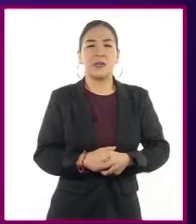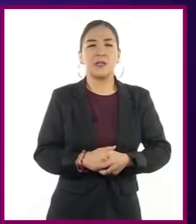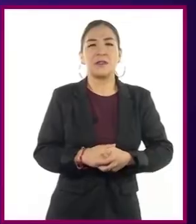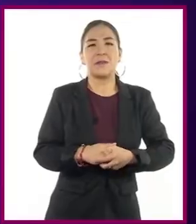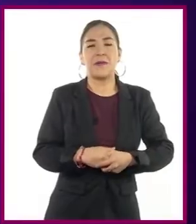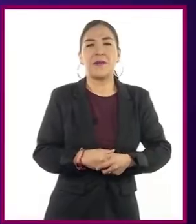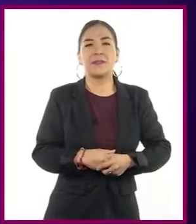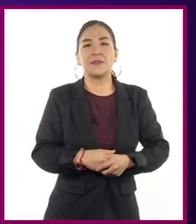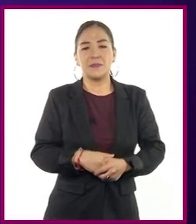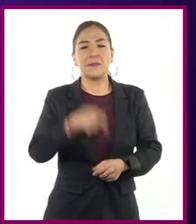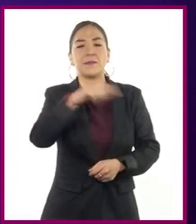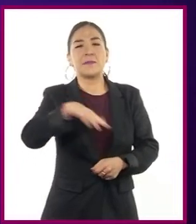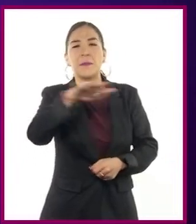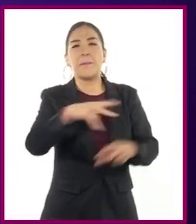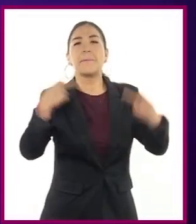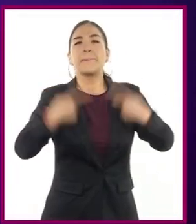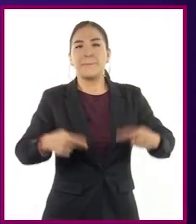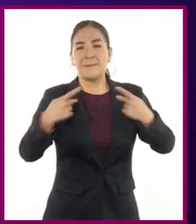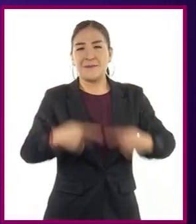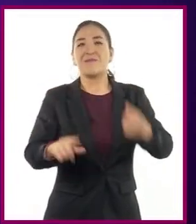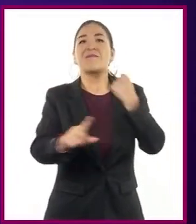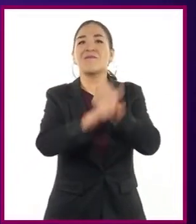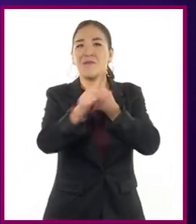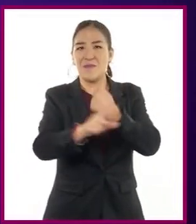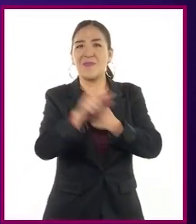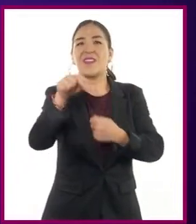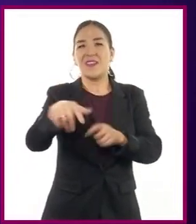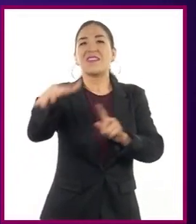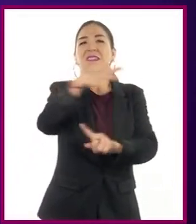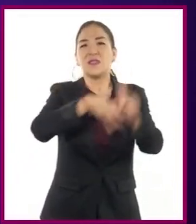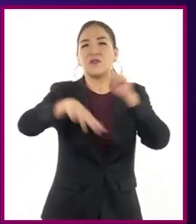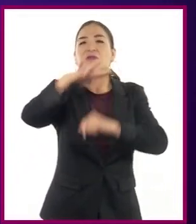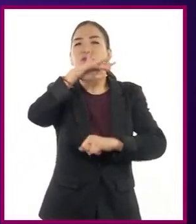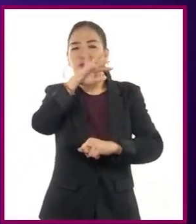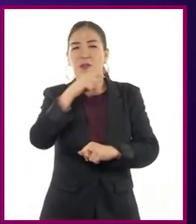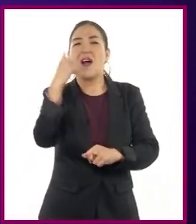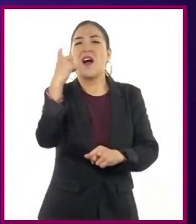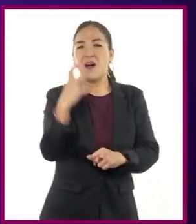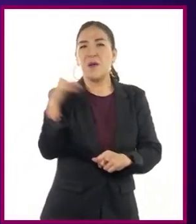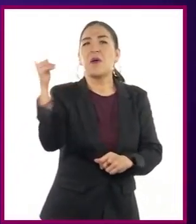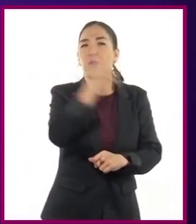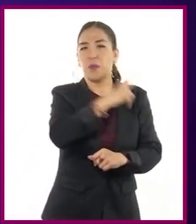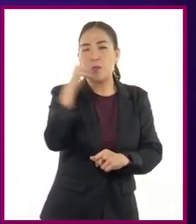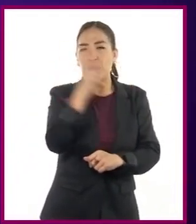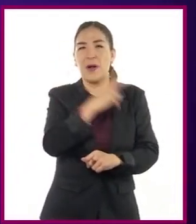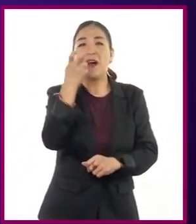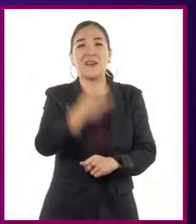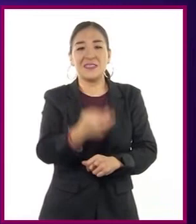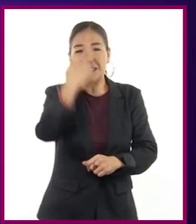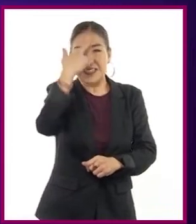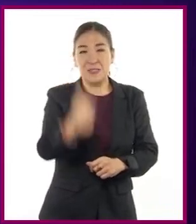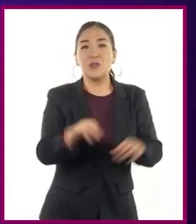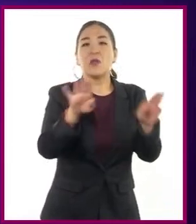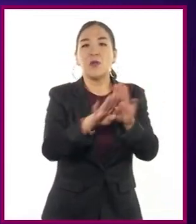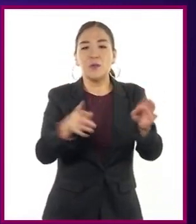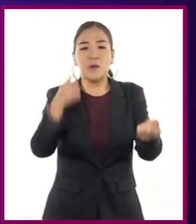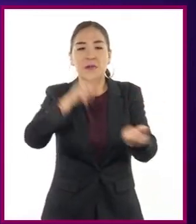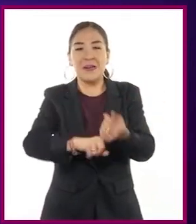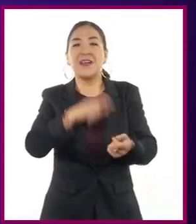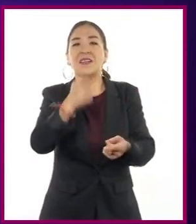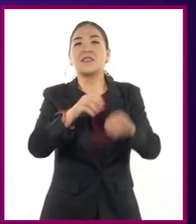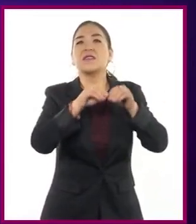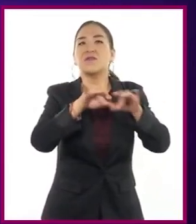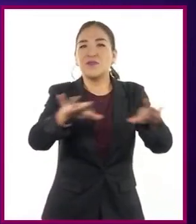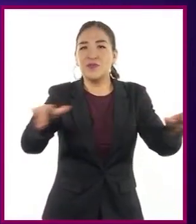Las sociedades modernas han causado un serio problema de contaminación del aire y del agua, al elaborar, consumir y desechar gran